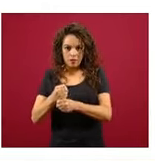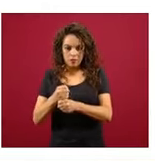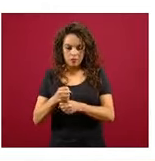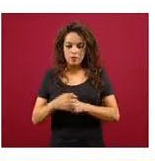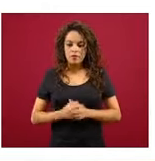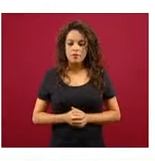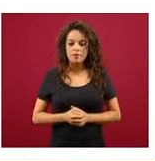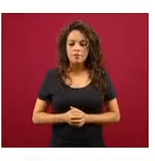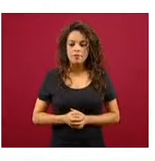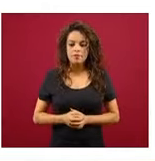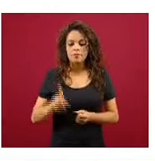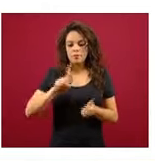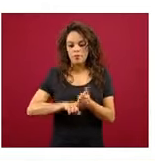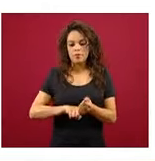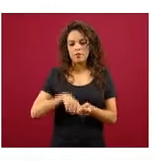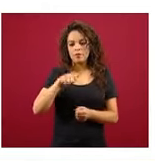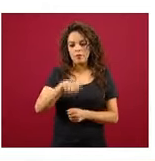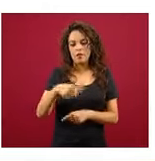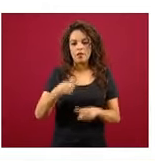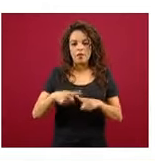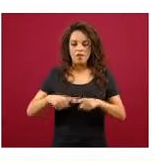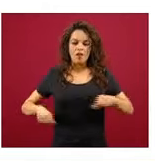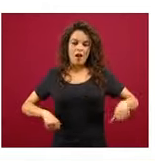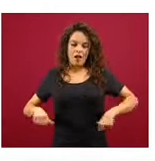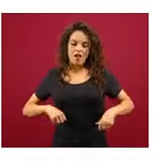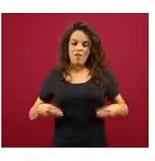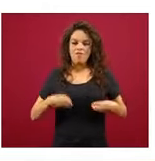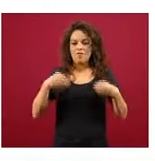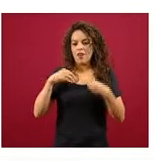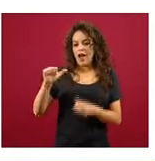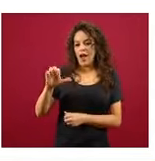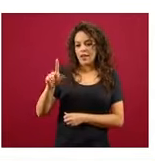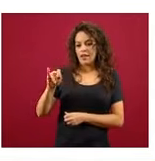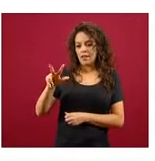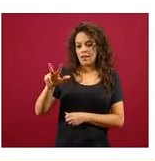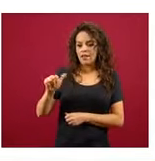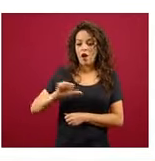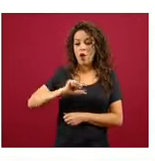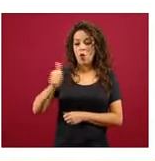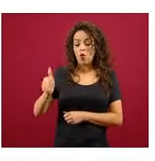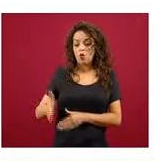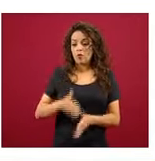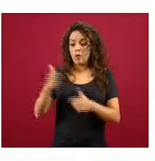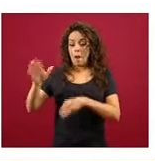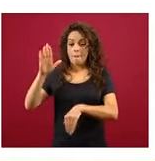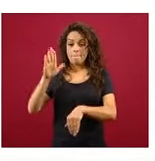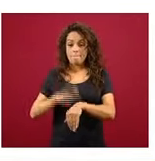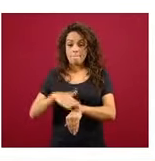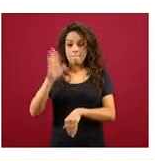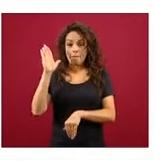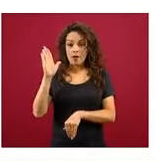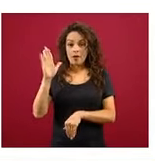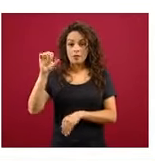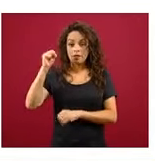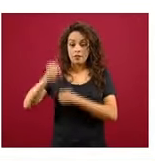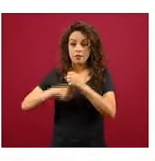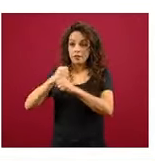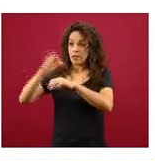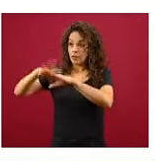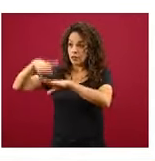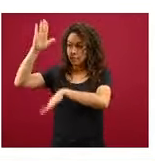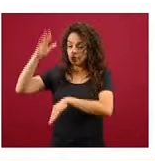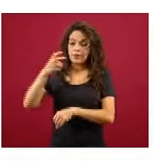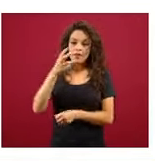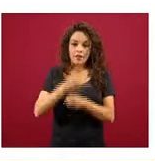años, y marcamos directamente el grupo de riesgo definido para México, que es el de mayor de 60 años. Nuevamente, en la